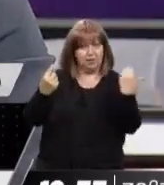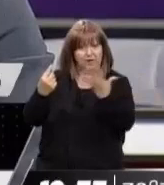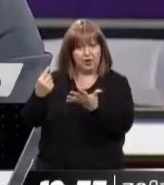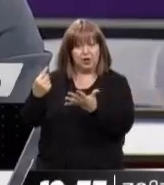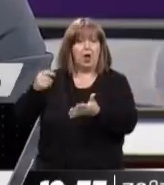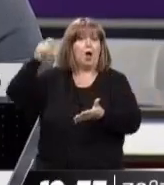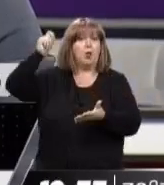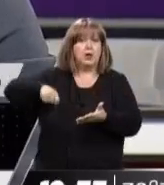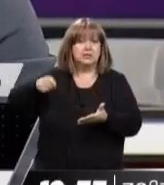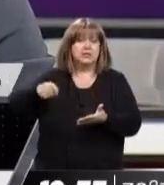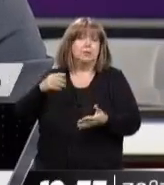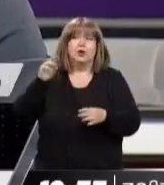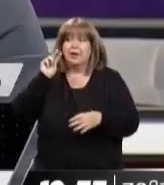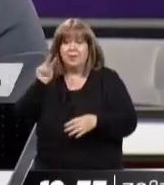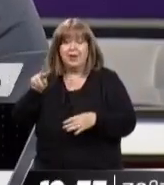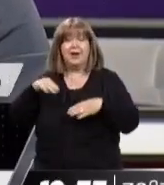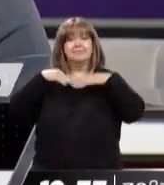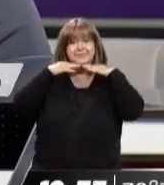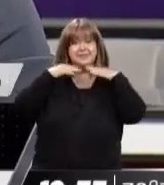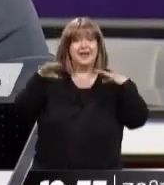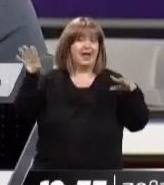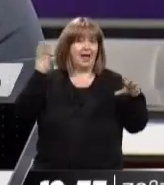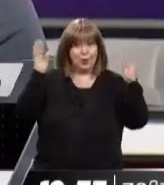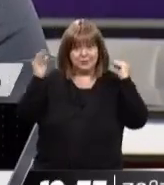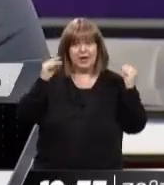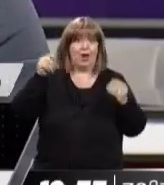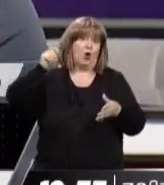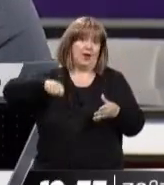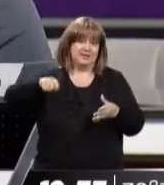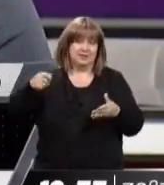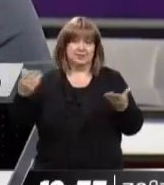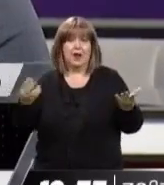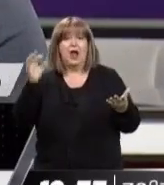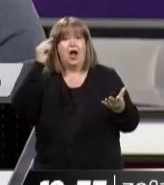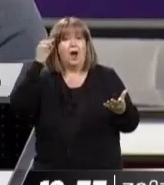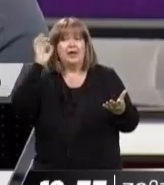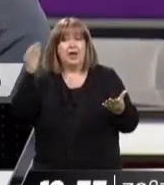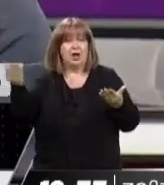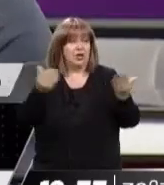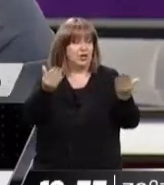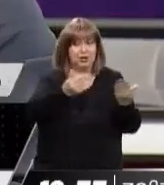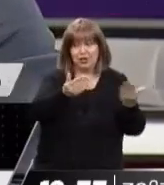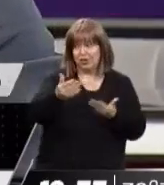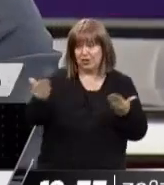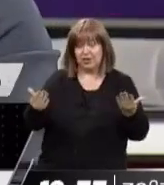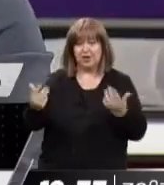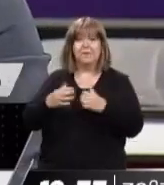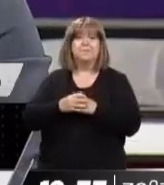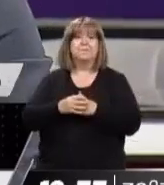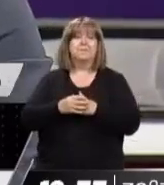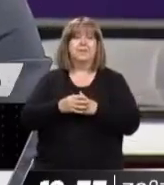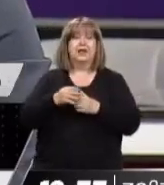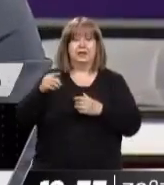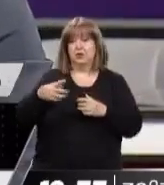resultado probablemente favorable. Y bueno, entonces la sorpresa no ha sido tanta, pero